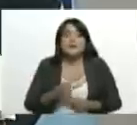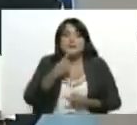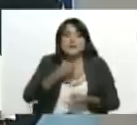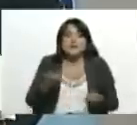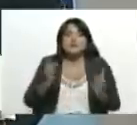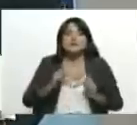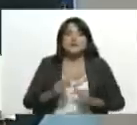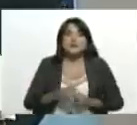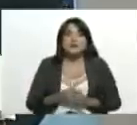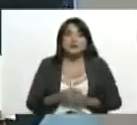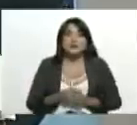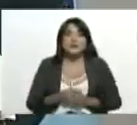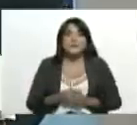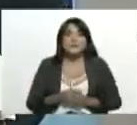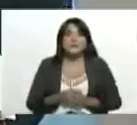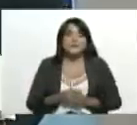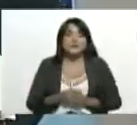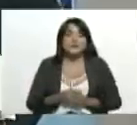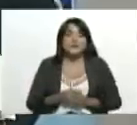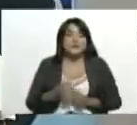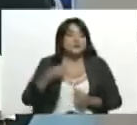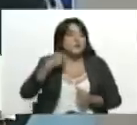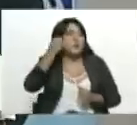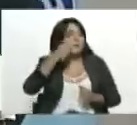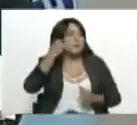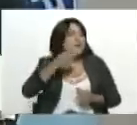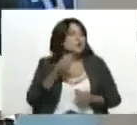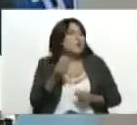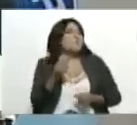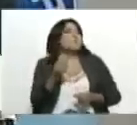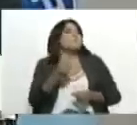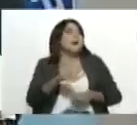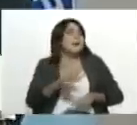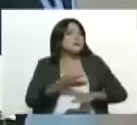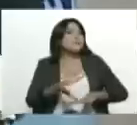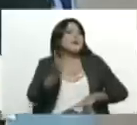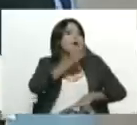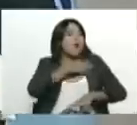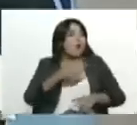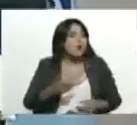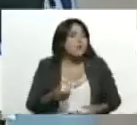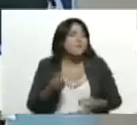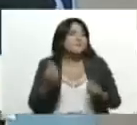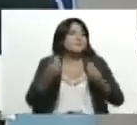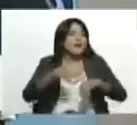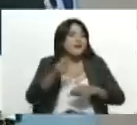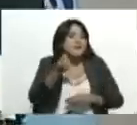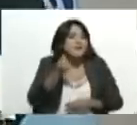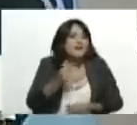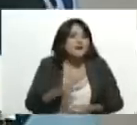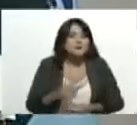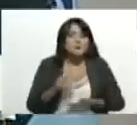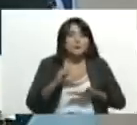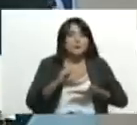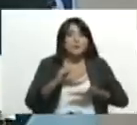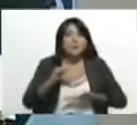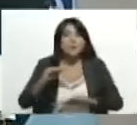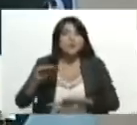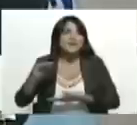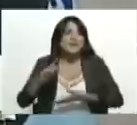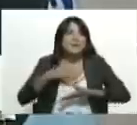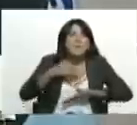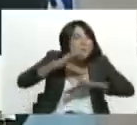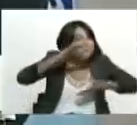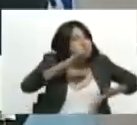mil calculan que para mí fue el triple no sé por qué o sea se le entregaron Cómo se lo entregaron